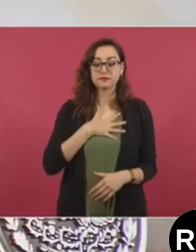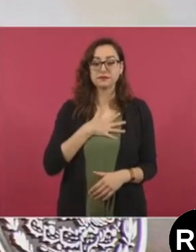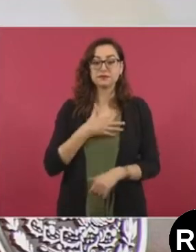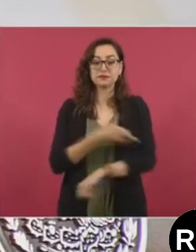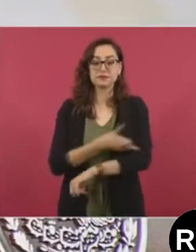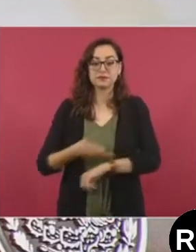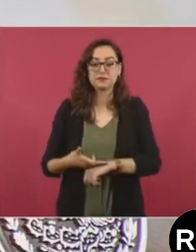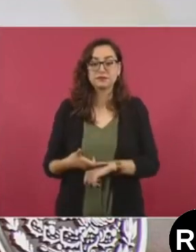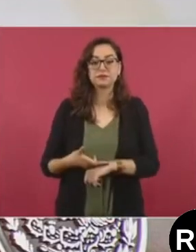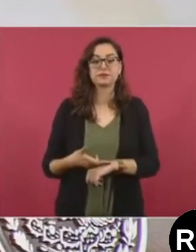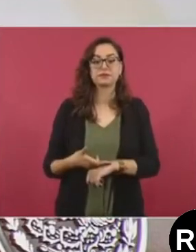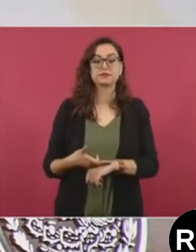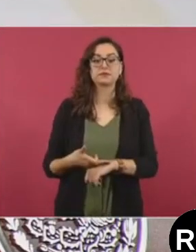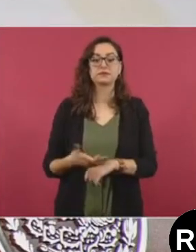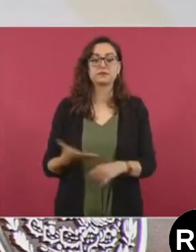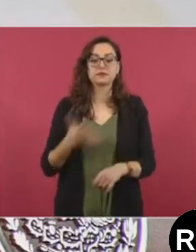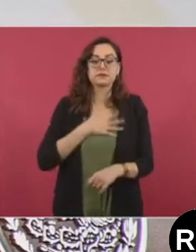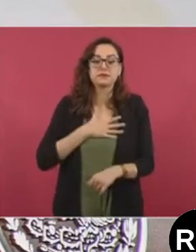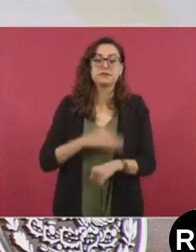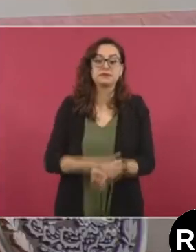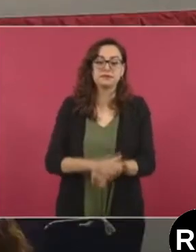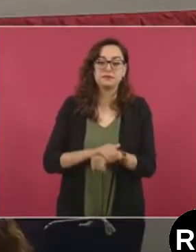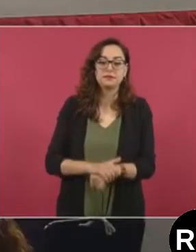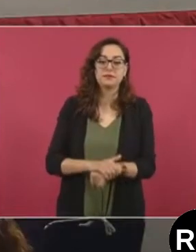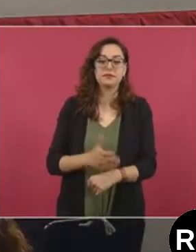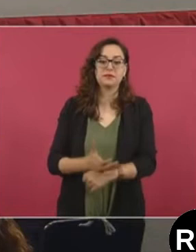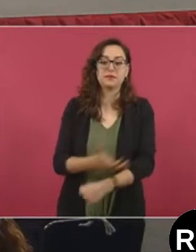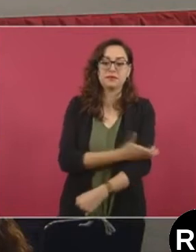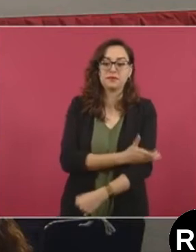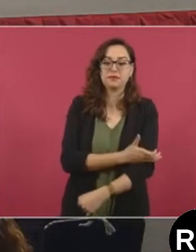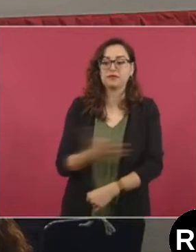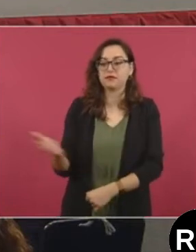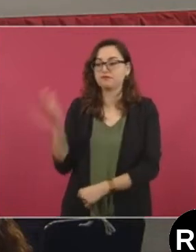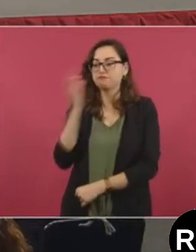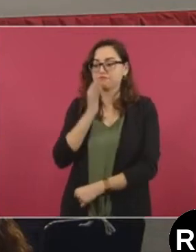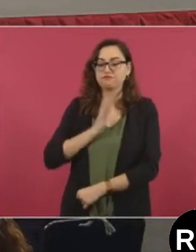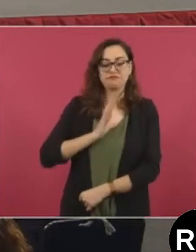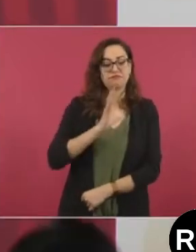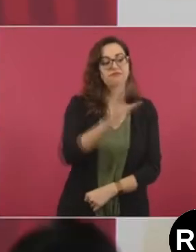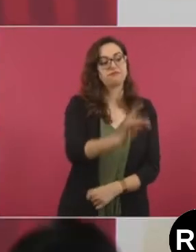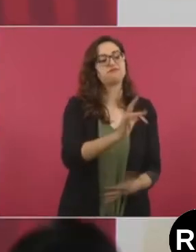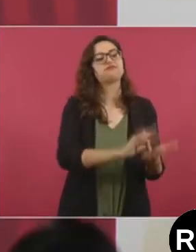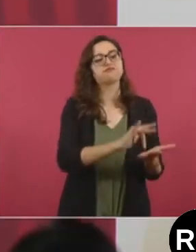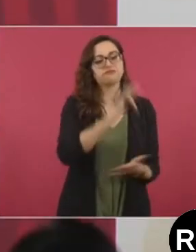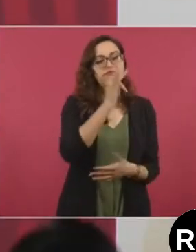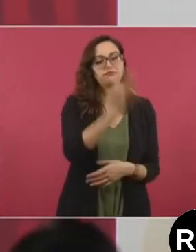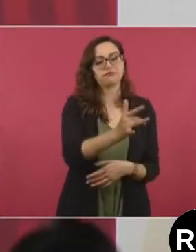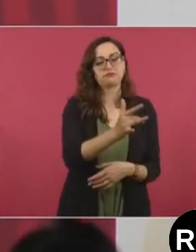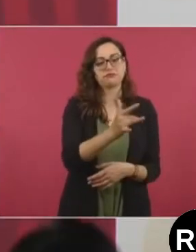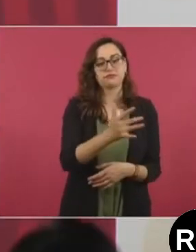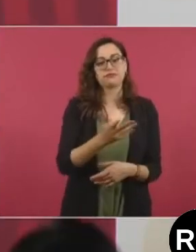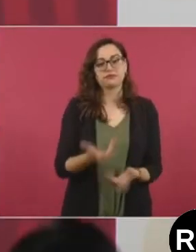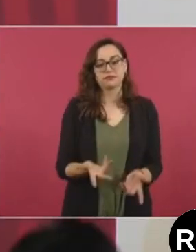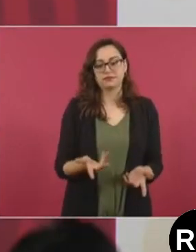de mi familia y de mis amigos y de mis compañeros, le agradecemos porque dio oportunidad a una